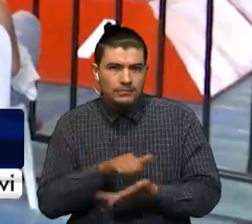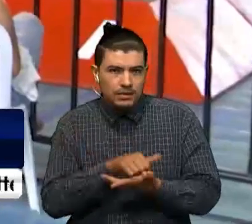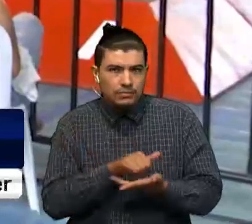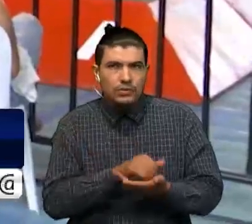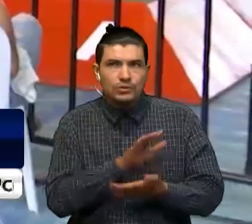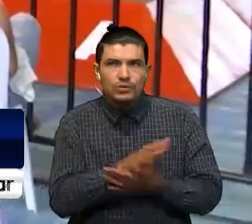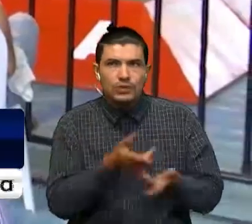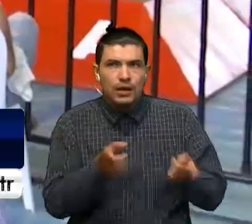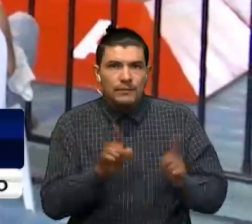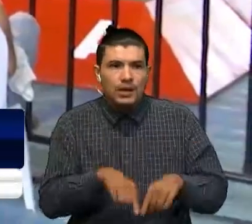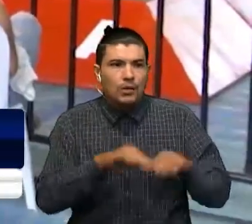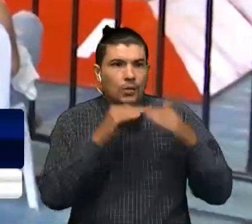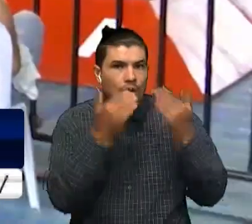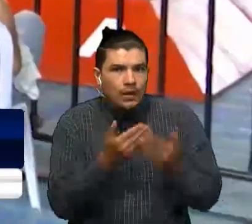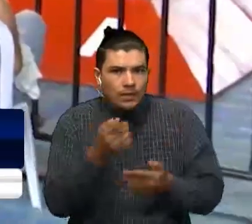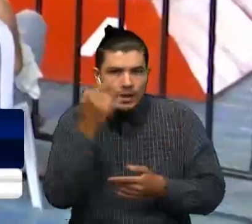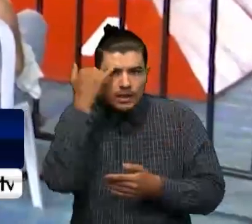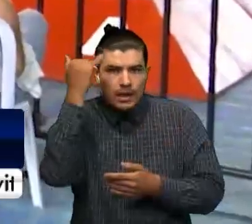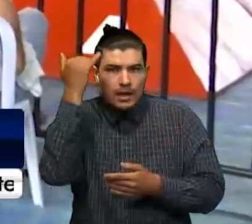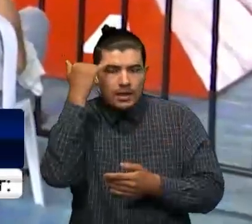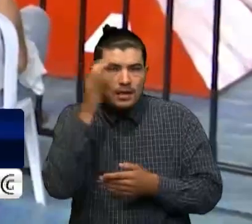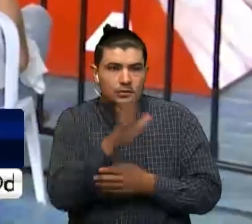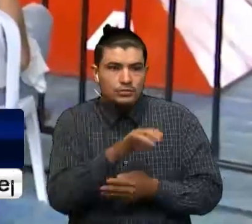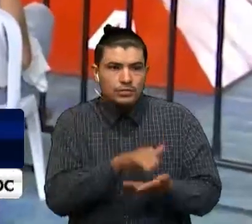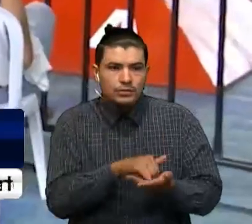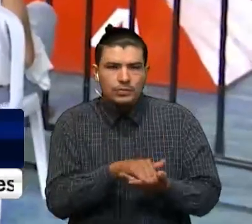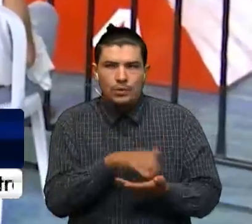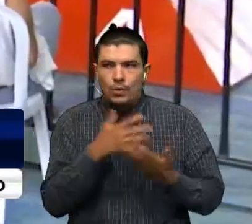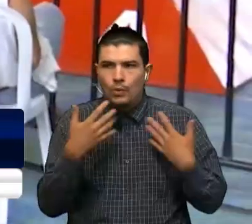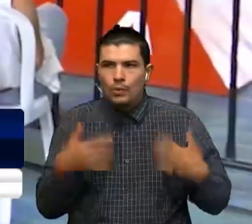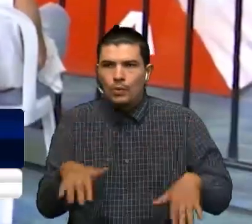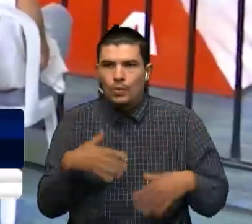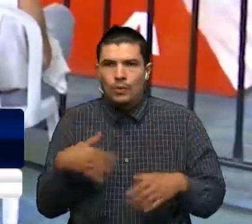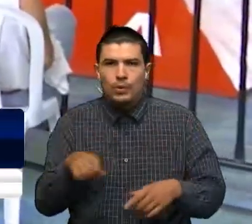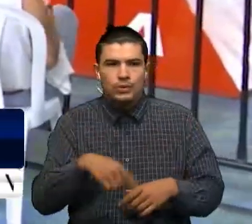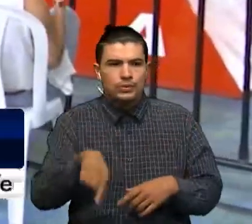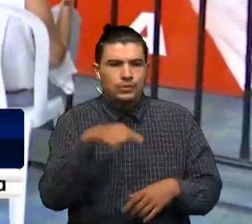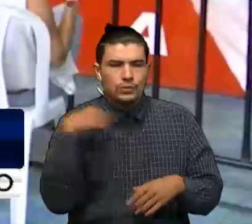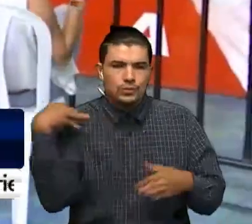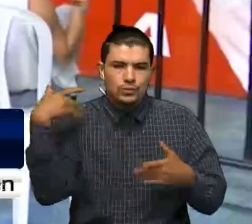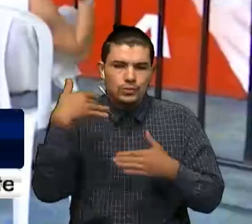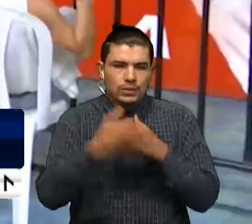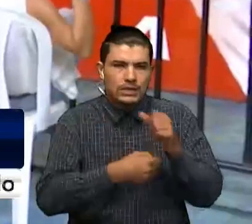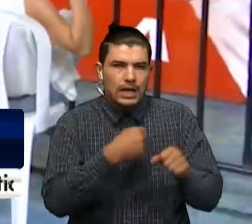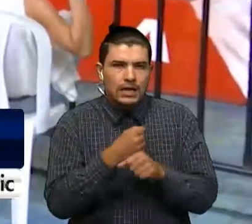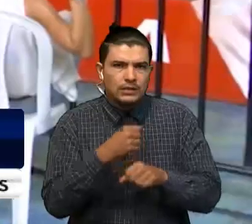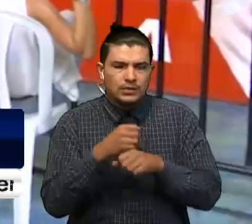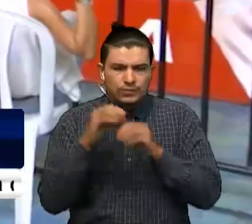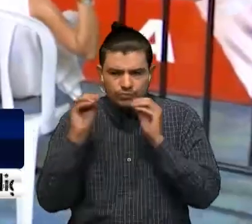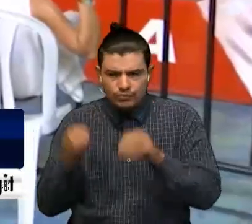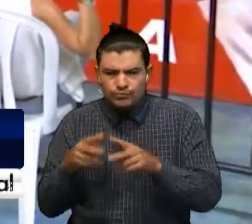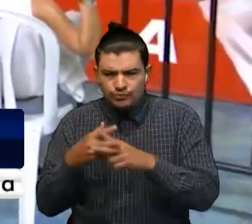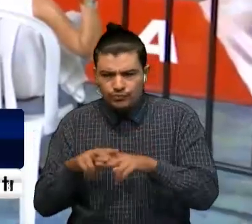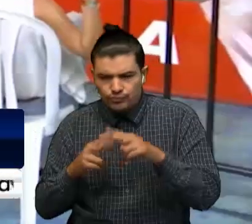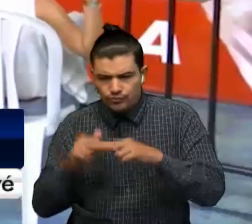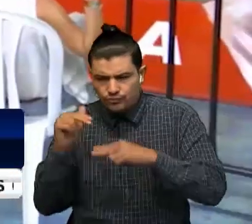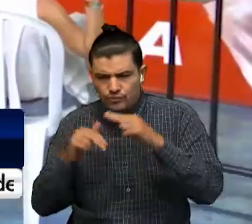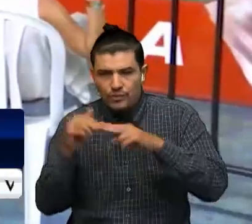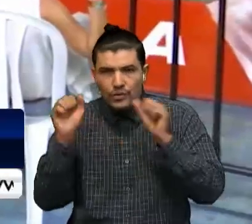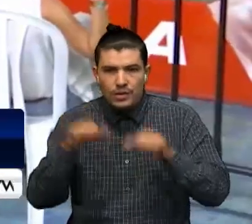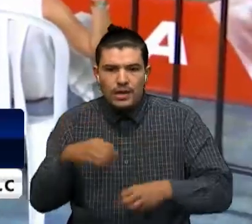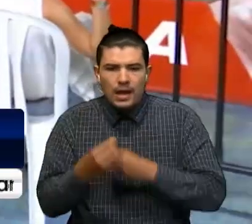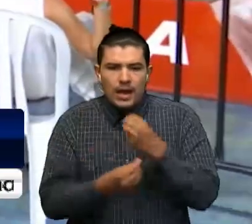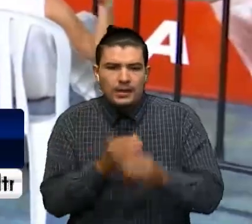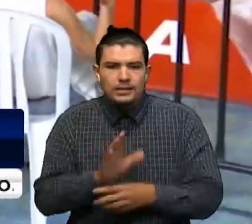tenemos muchachos del colegio los cuales pues a través de todo el año se han venido preparando para realizar también su